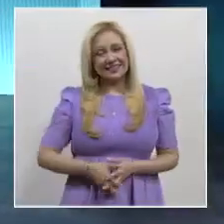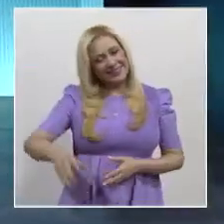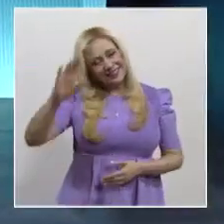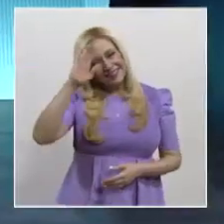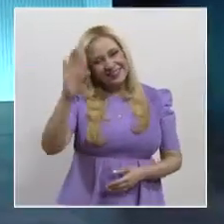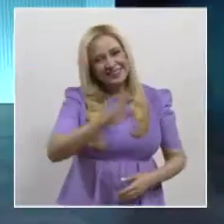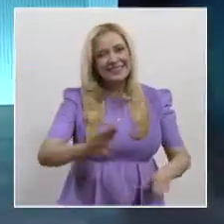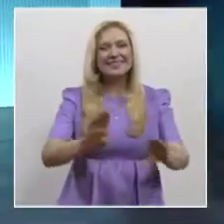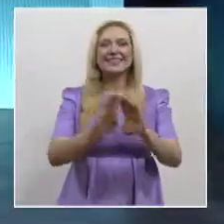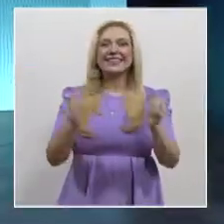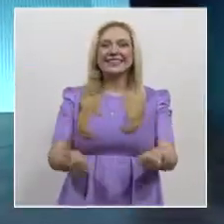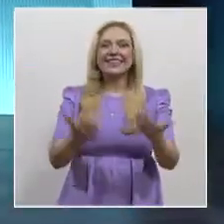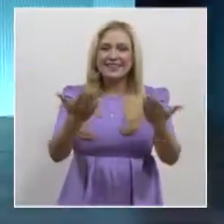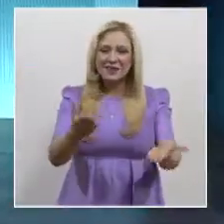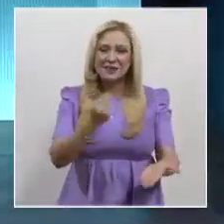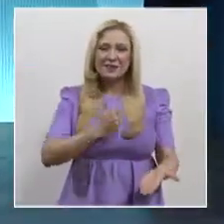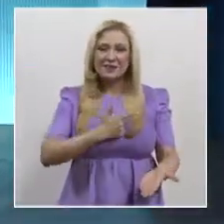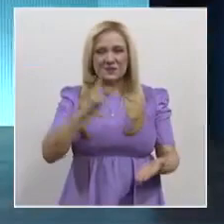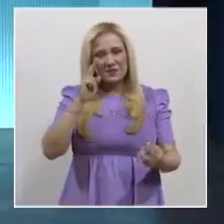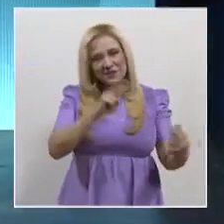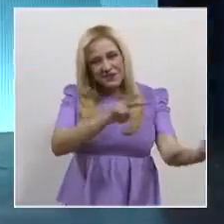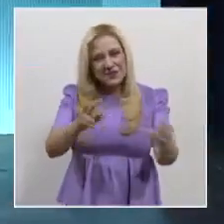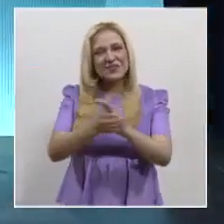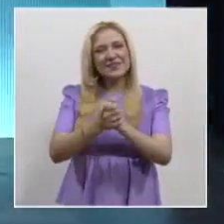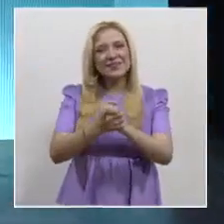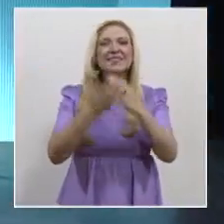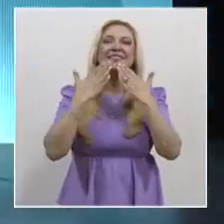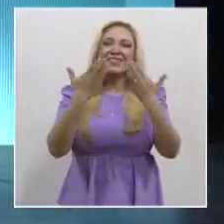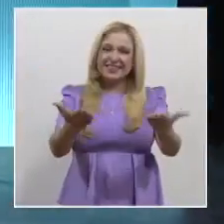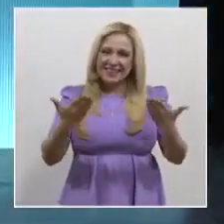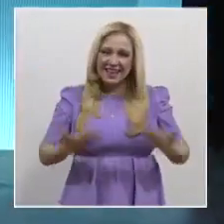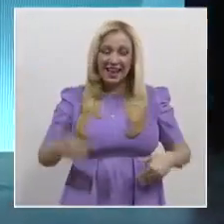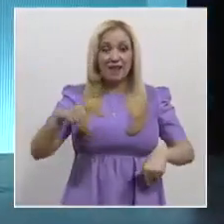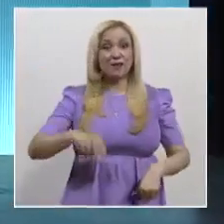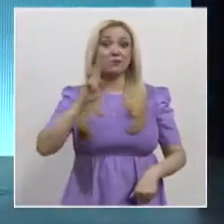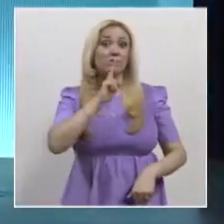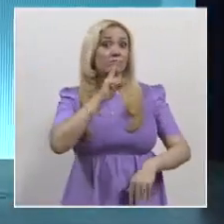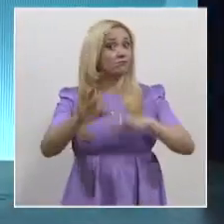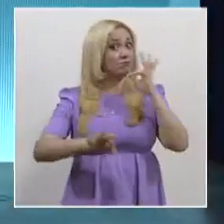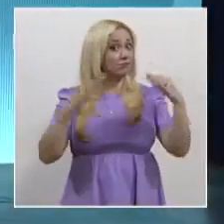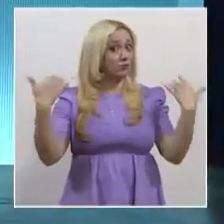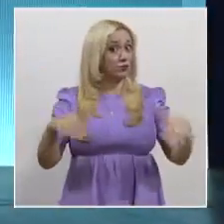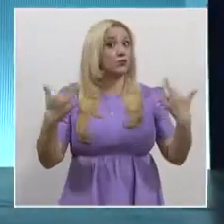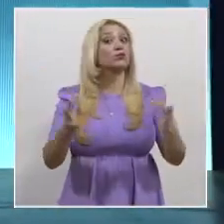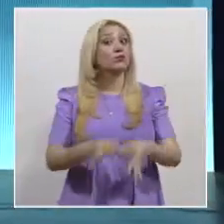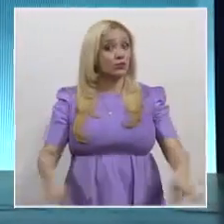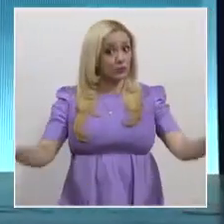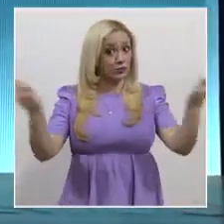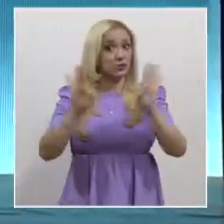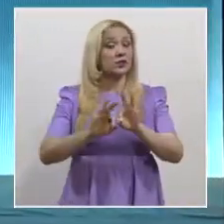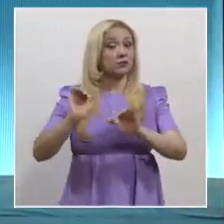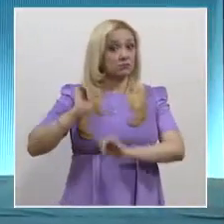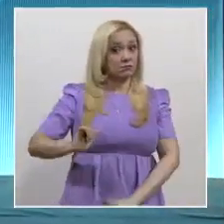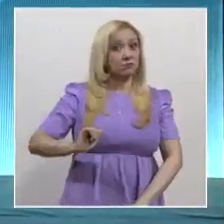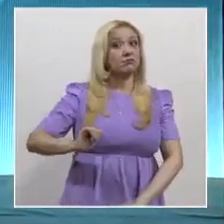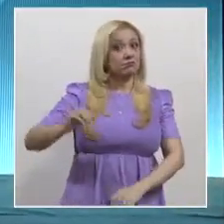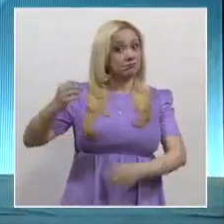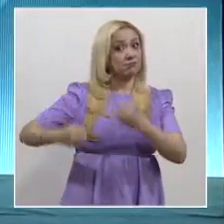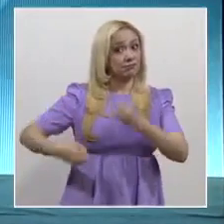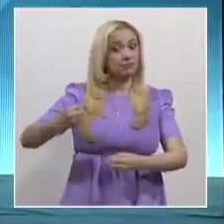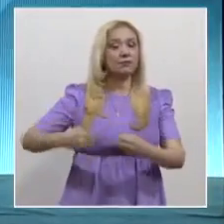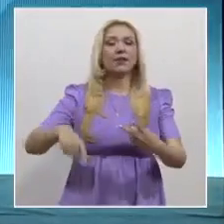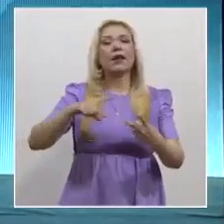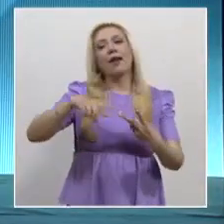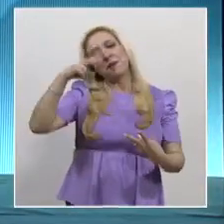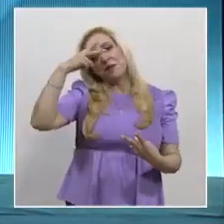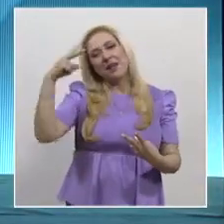Hola, ¿qué tal? ¿Cómo le va? Qué gusto saludarle. Bienvenido, bienvenida a la información jurídica más importante, pero también y sin duda a la